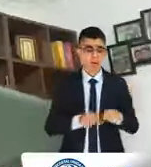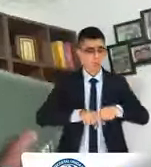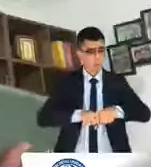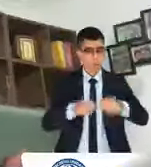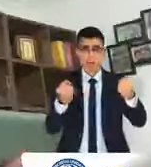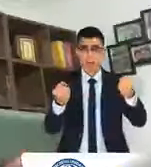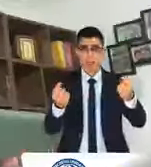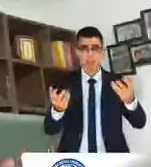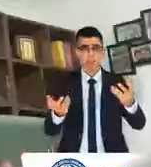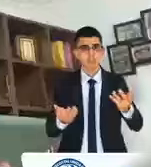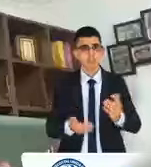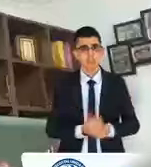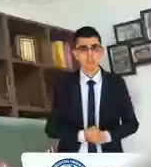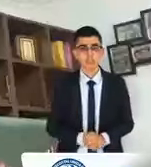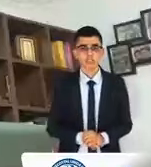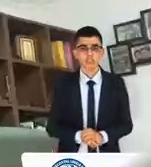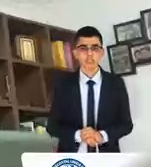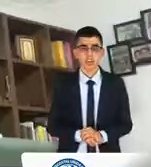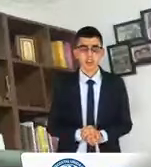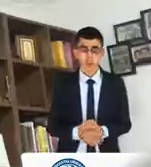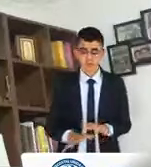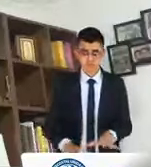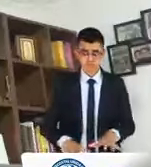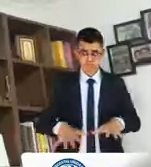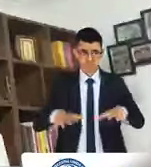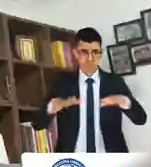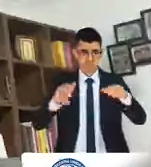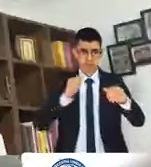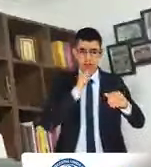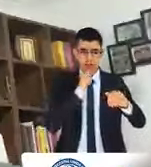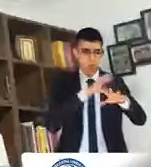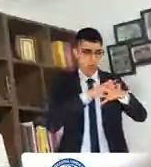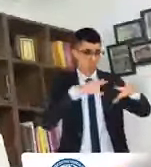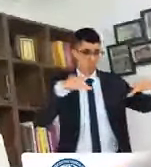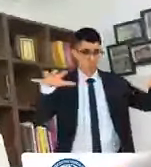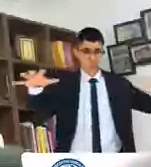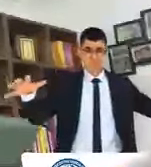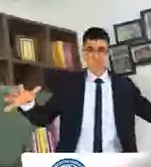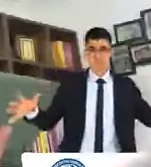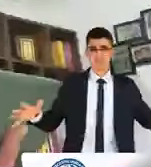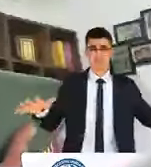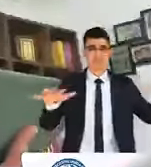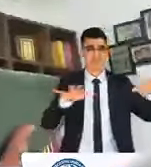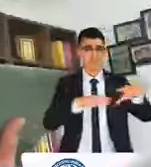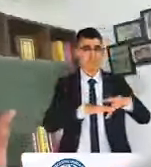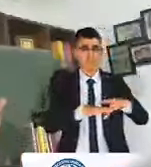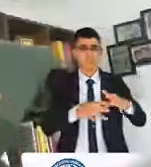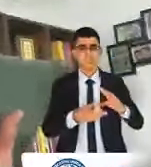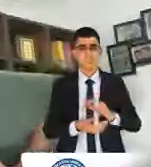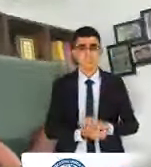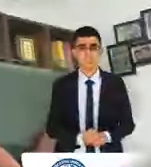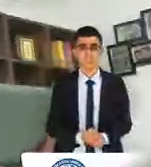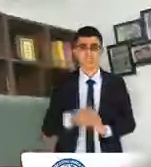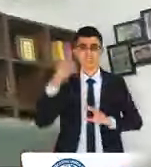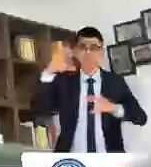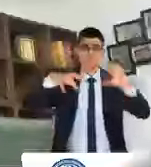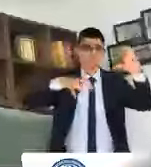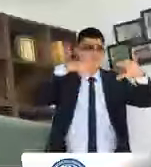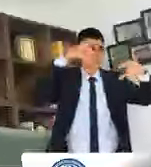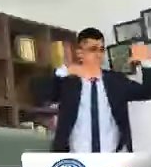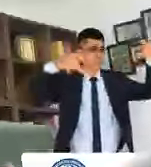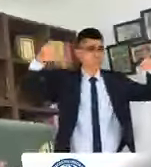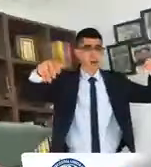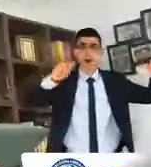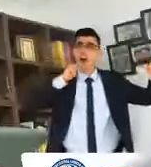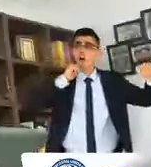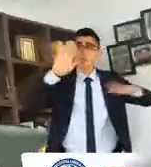salieron a la superficie. Y los de arriba, que dice que había un agua suspendida, perdió el equilibrio y se vino toda. No